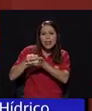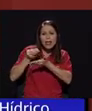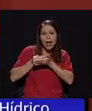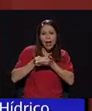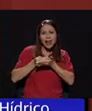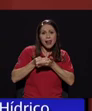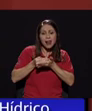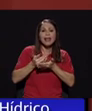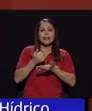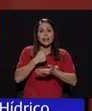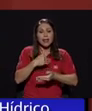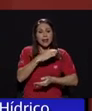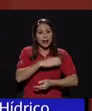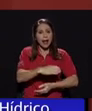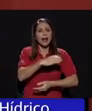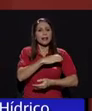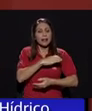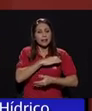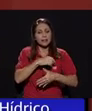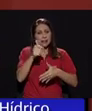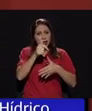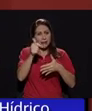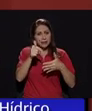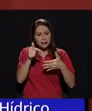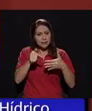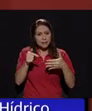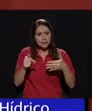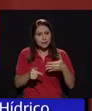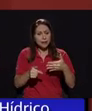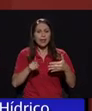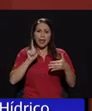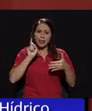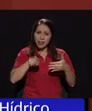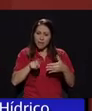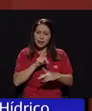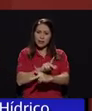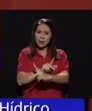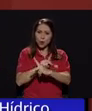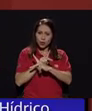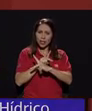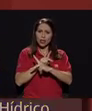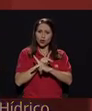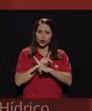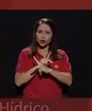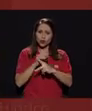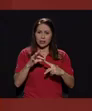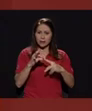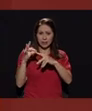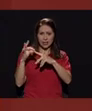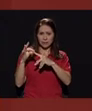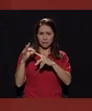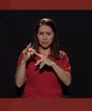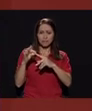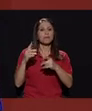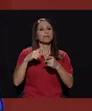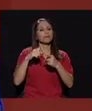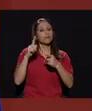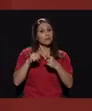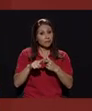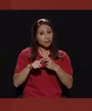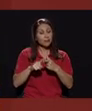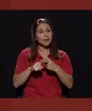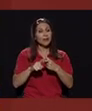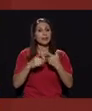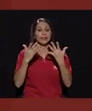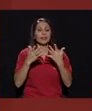tiene características tales que deban ser protegidos de manera especial. Entonces,